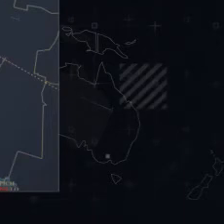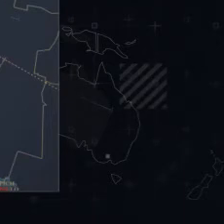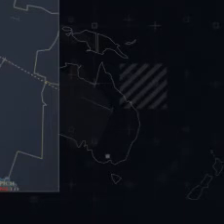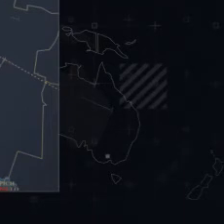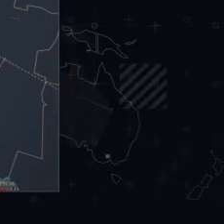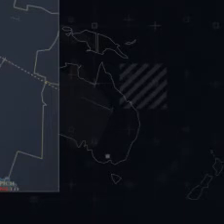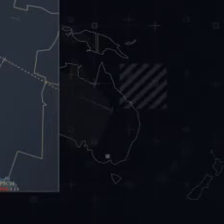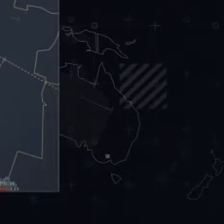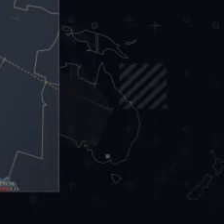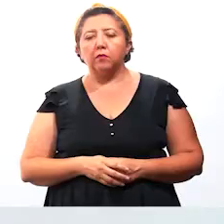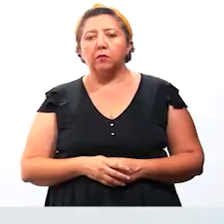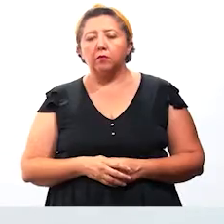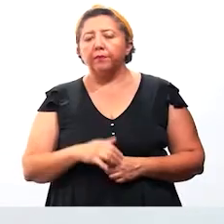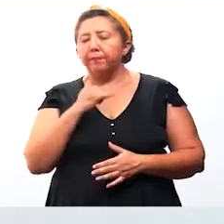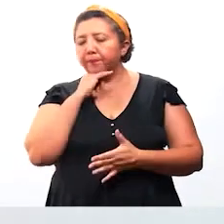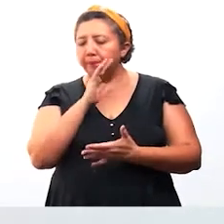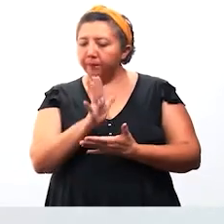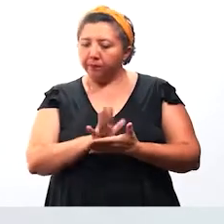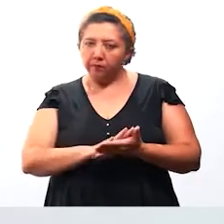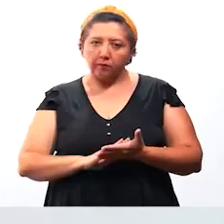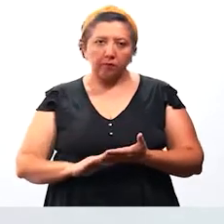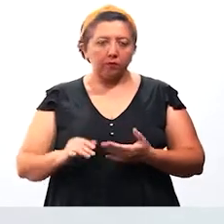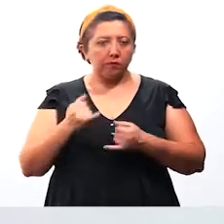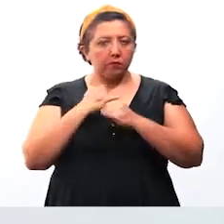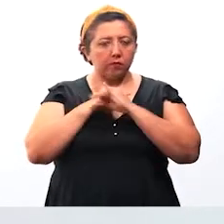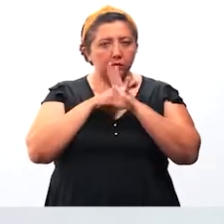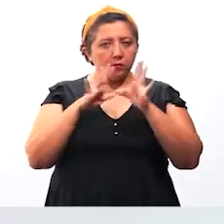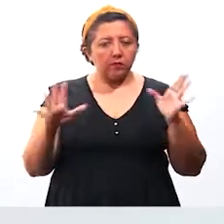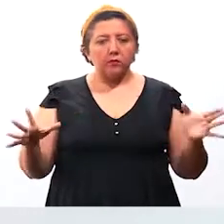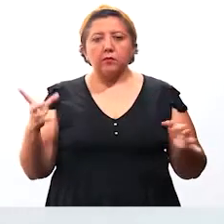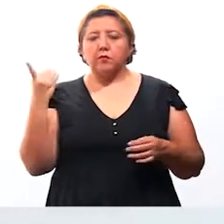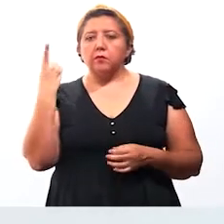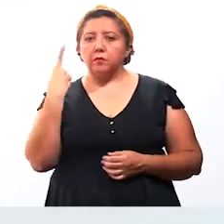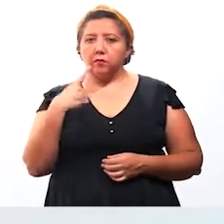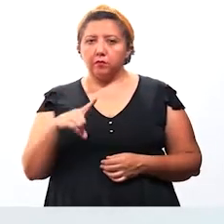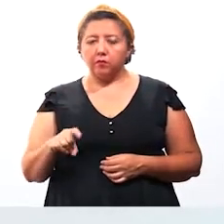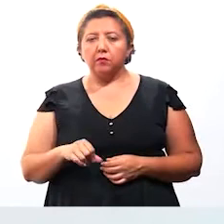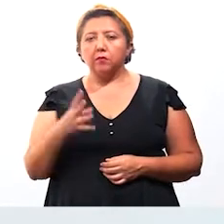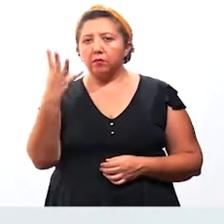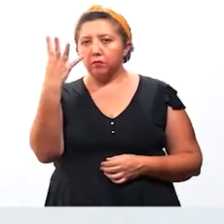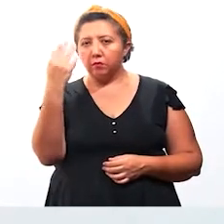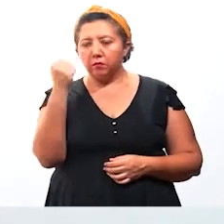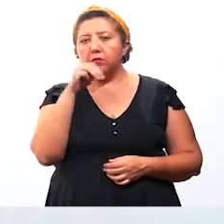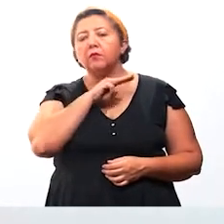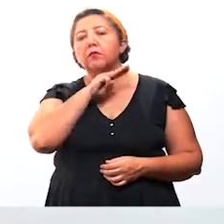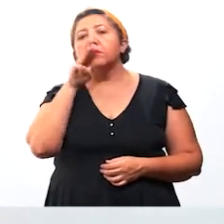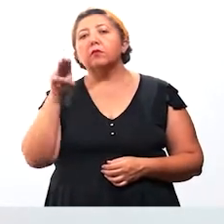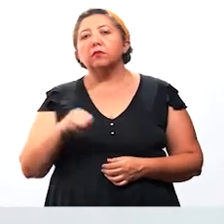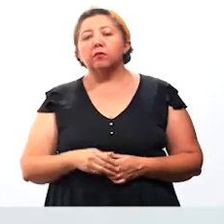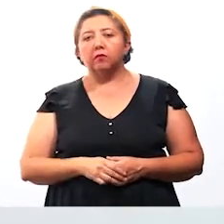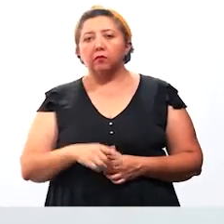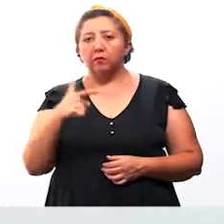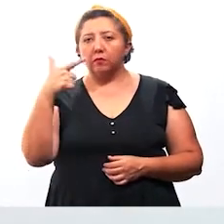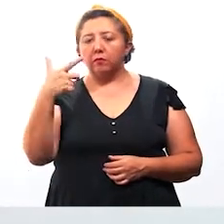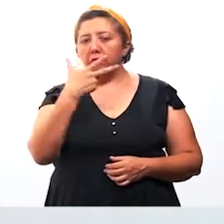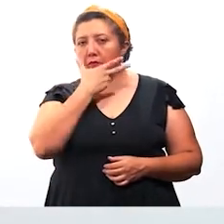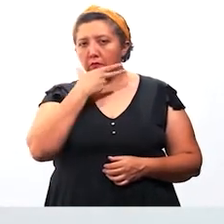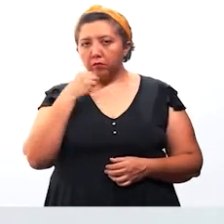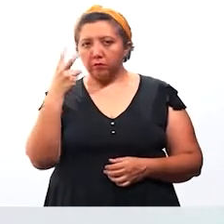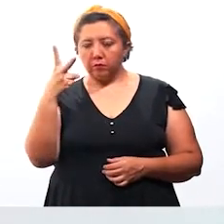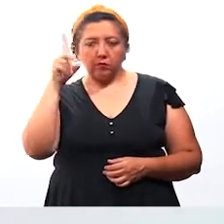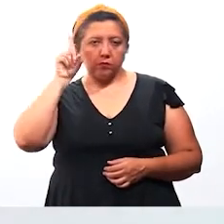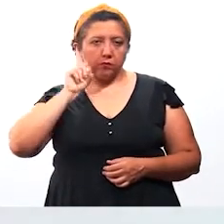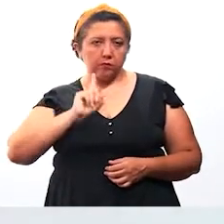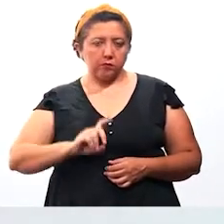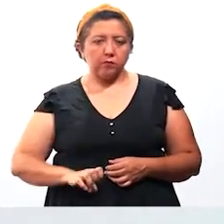en la zona poniente. Lamentablemente, en este parte médico informamos de 9 fallecimientos, 7 hombres y